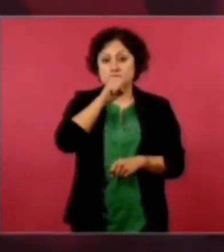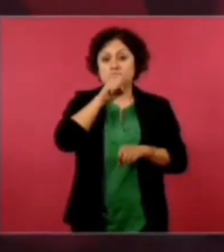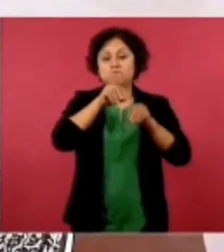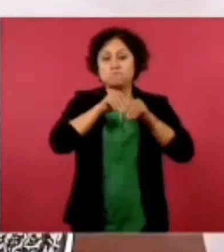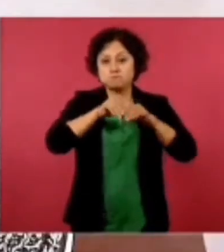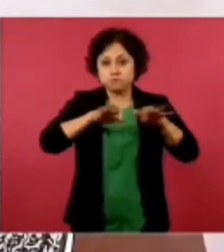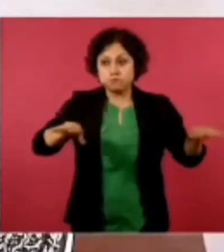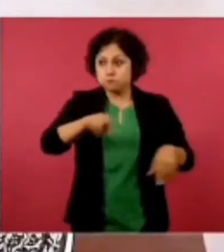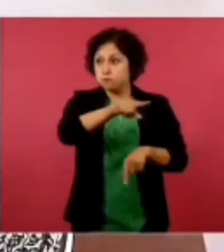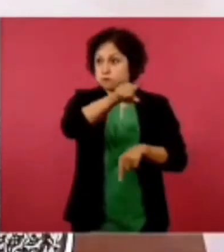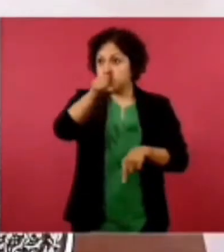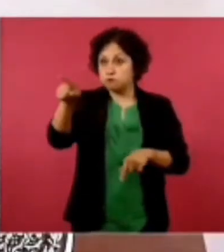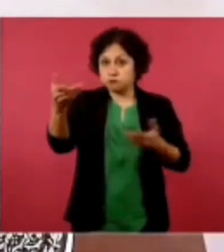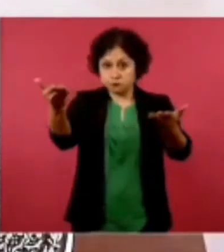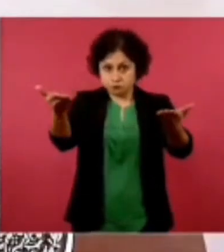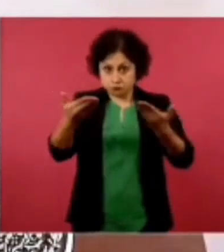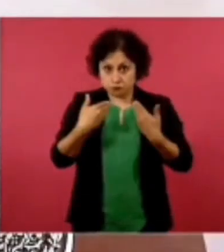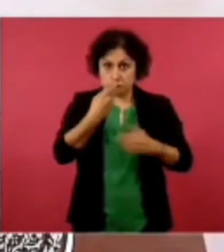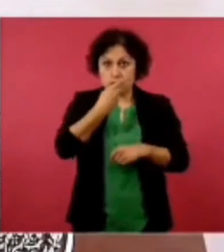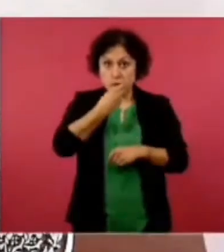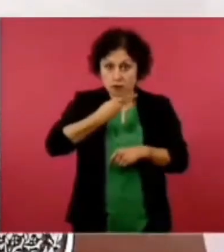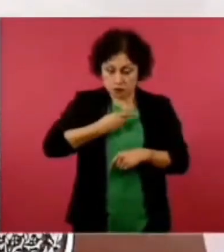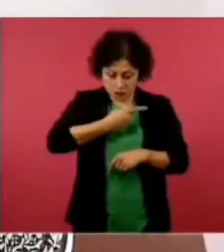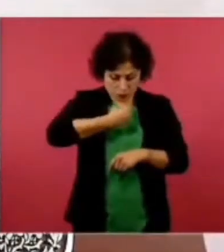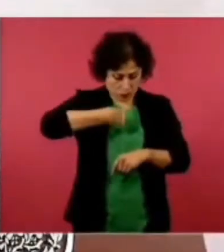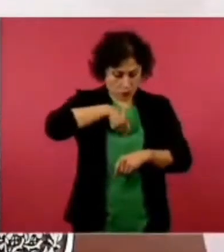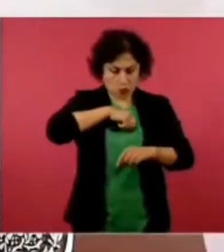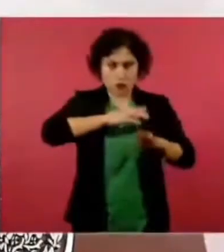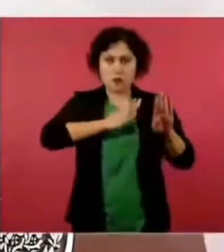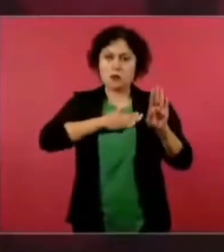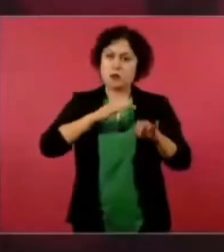seguridad, recompensas, amnistía,